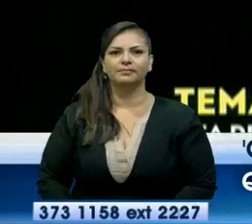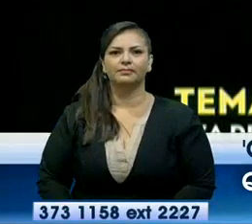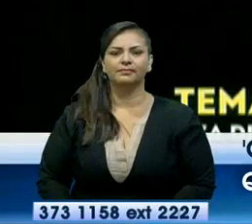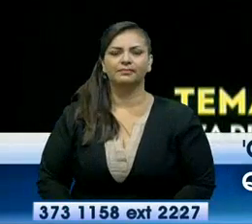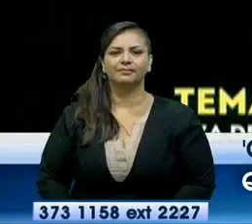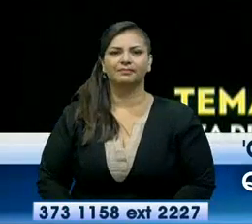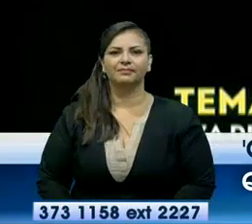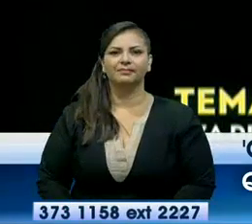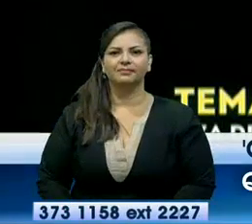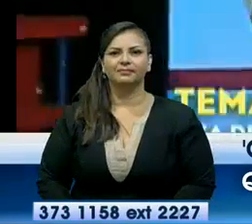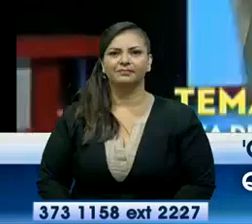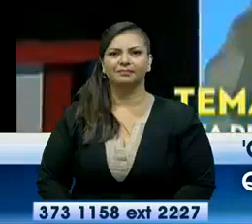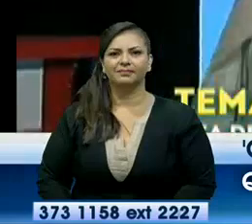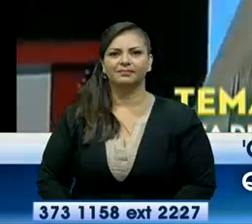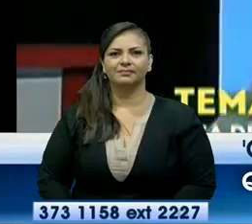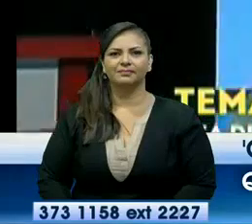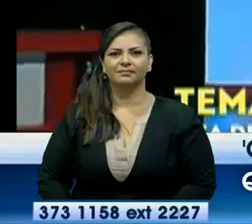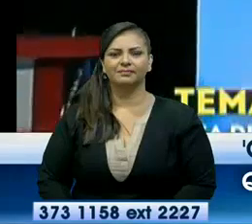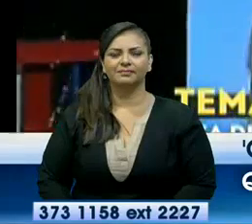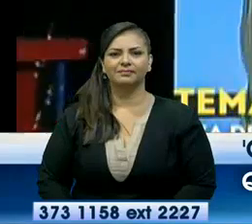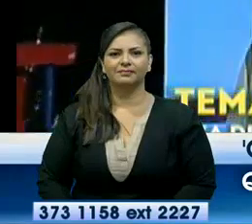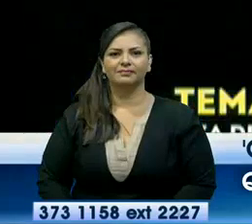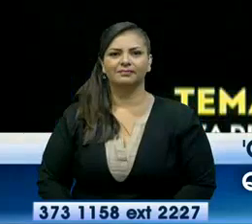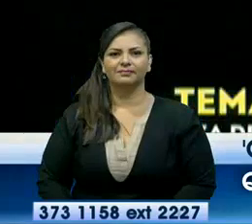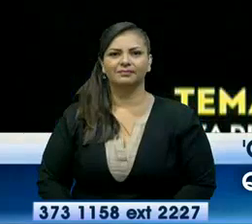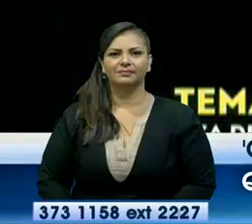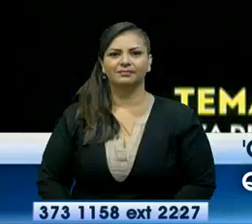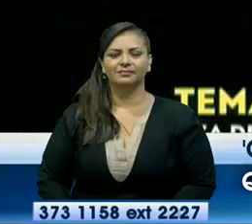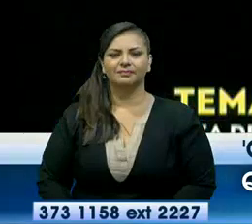admirador dice al mundo